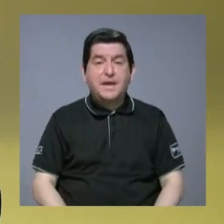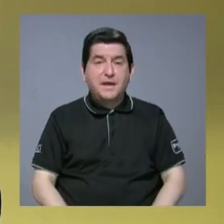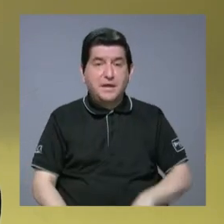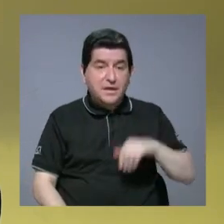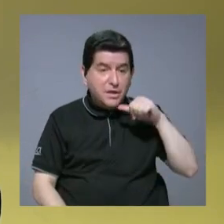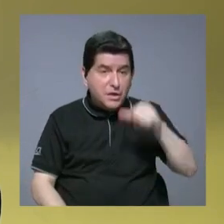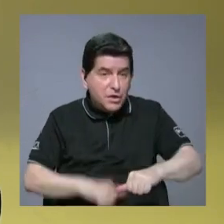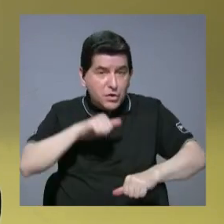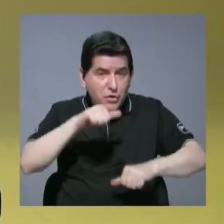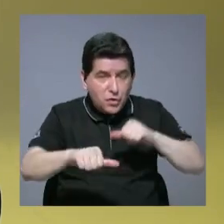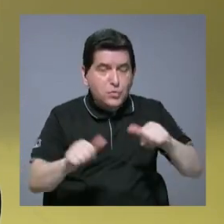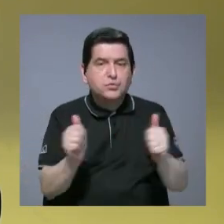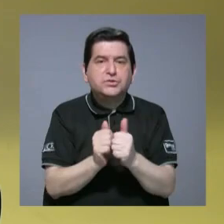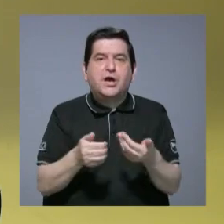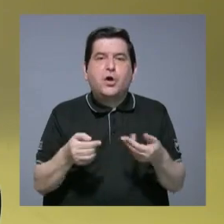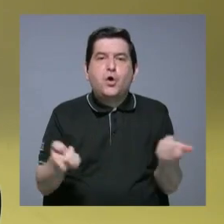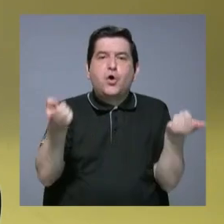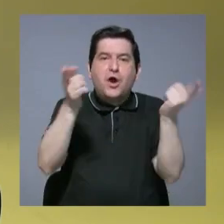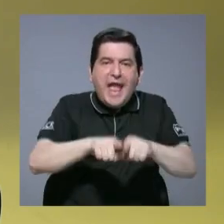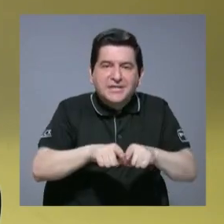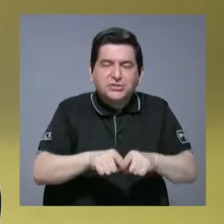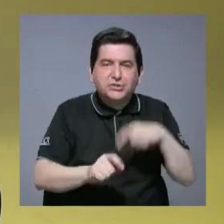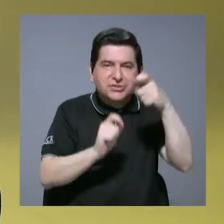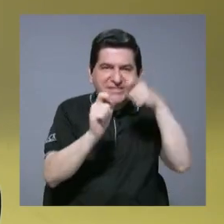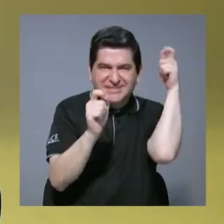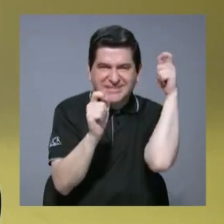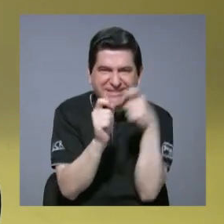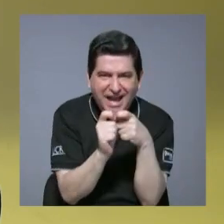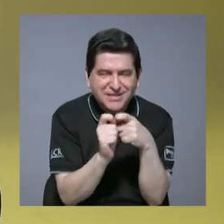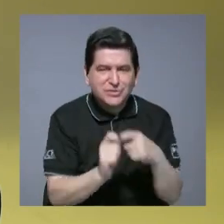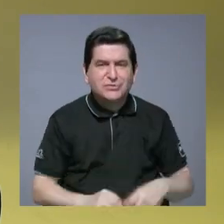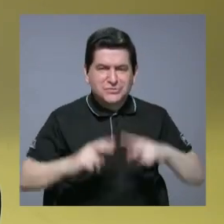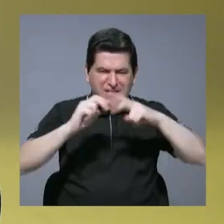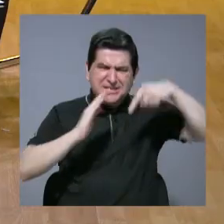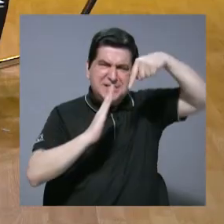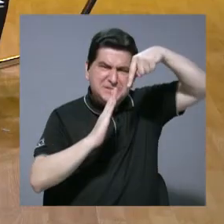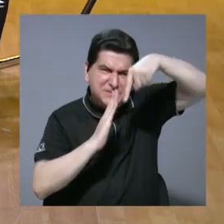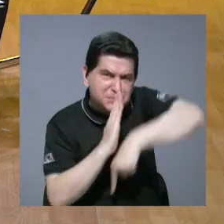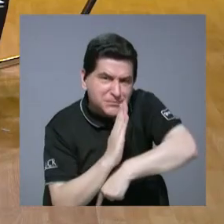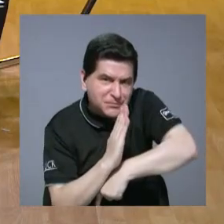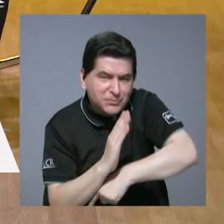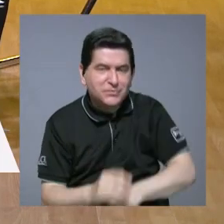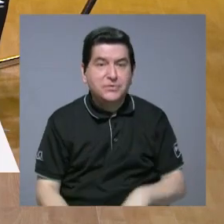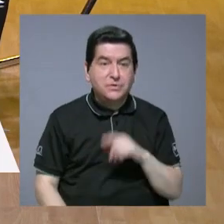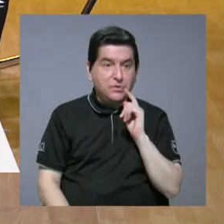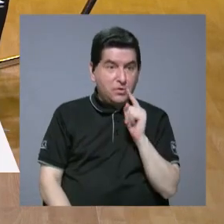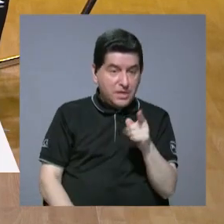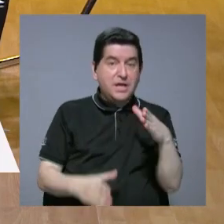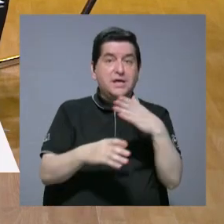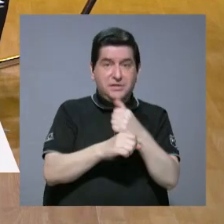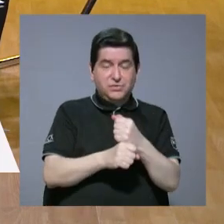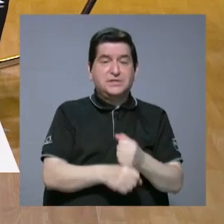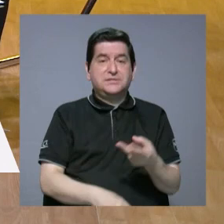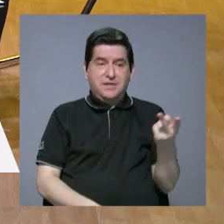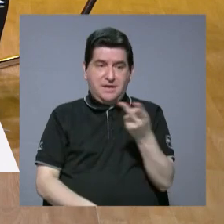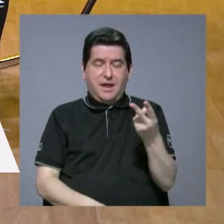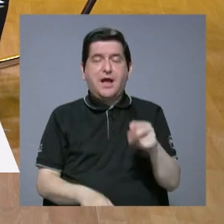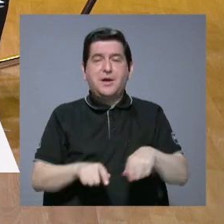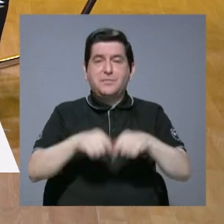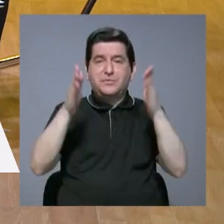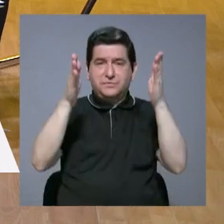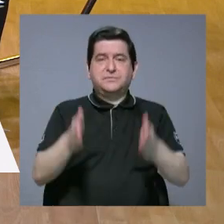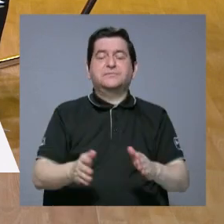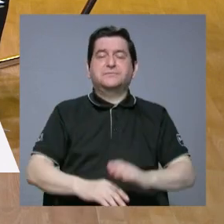que hacerlo con hechos, con rigor, con profundidad. Y eso precisamente fue lo que hicieron estos